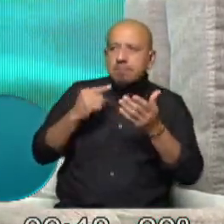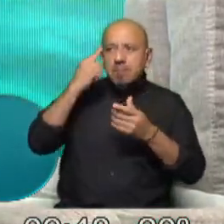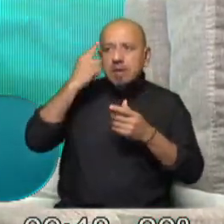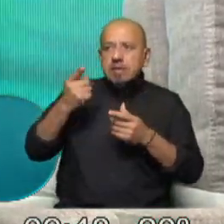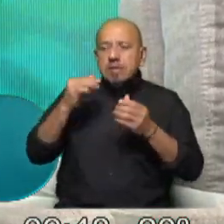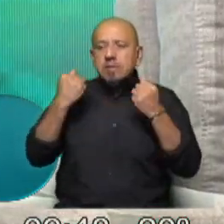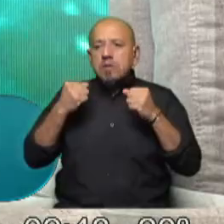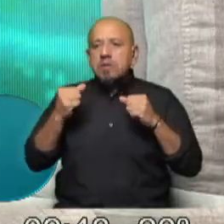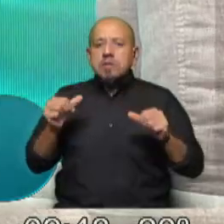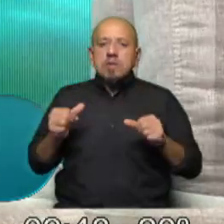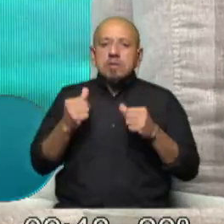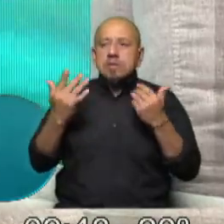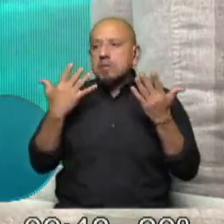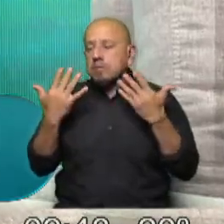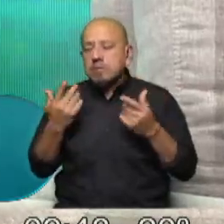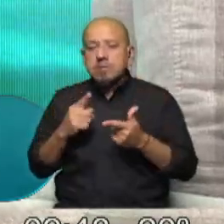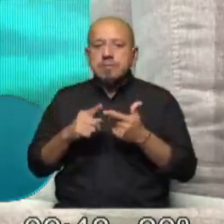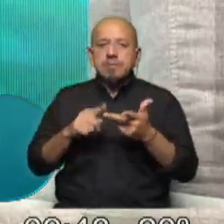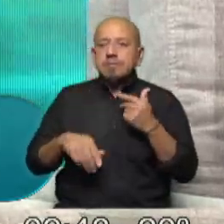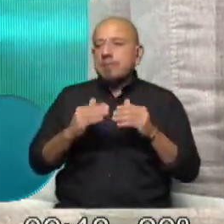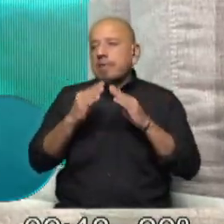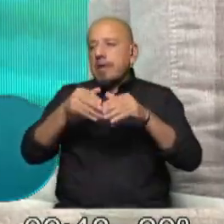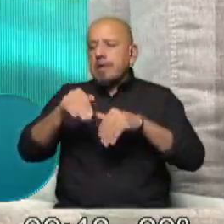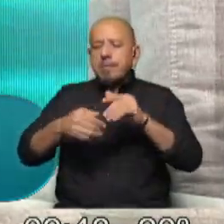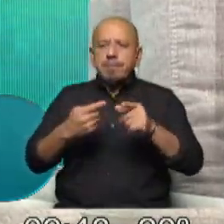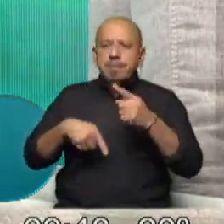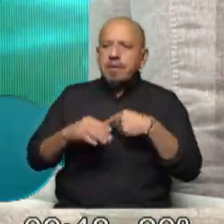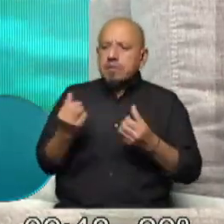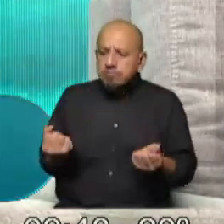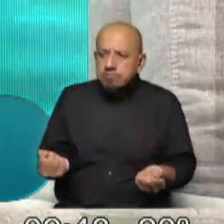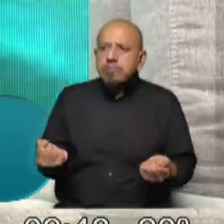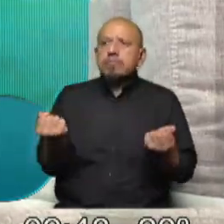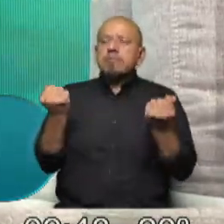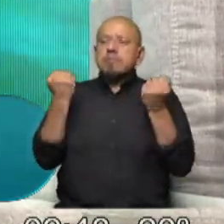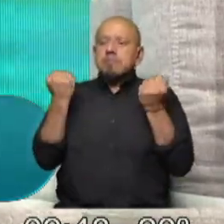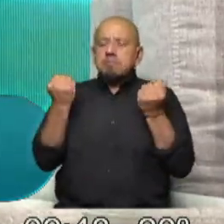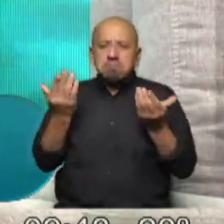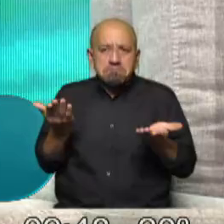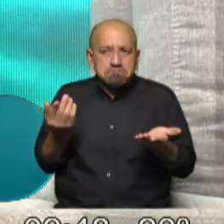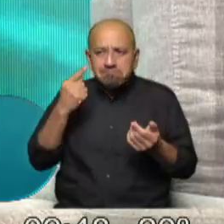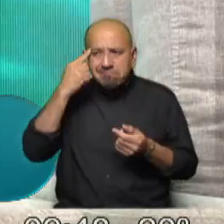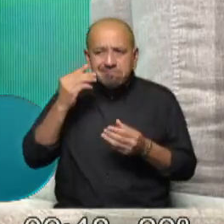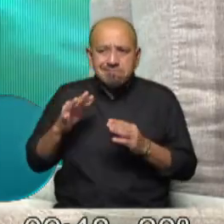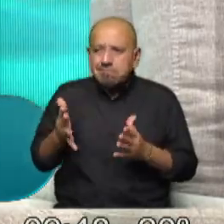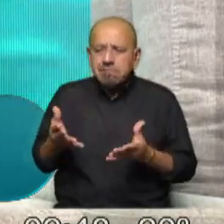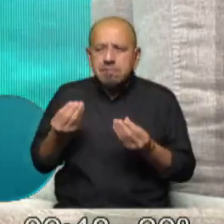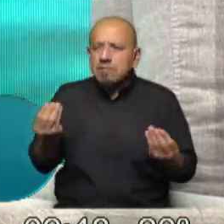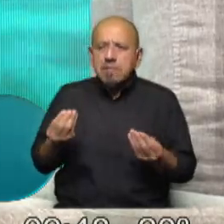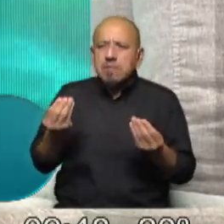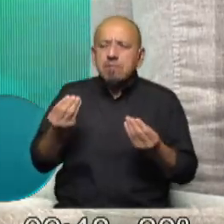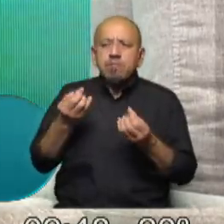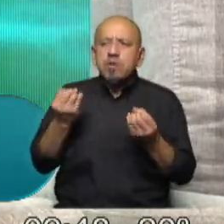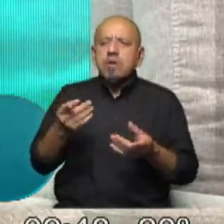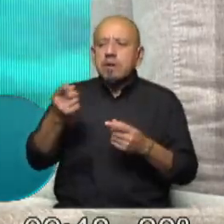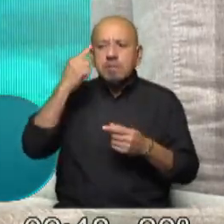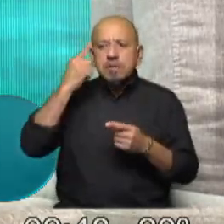no sé, alguien que hace maratones, alguien que nada, pero de repente alguien que levanta pesas, uno no lo entiende así. ¿Qué pensás que pasa